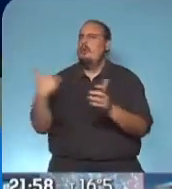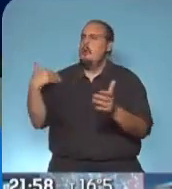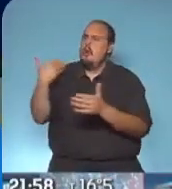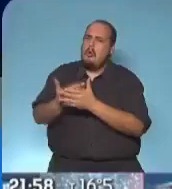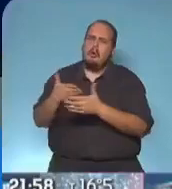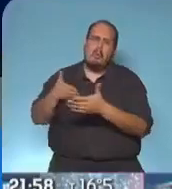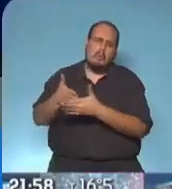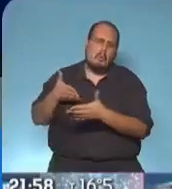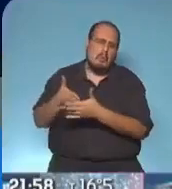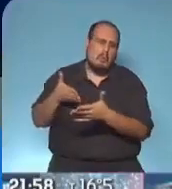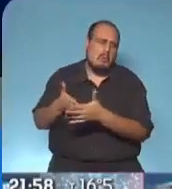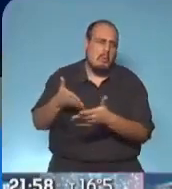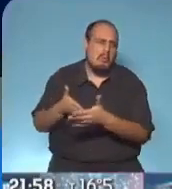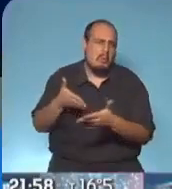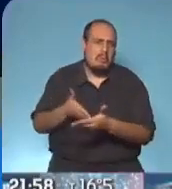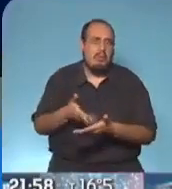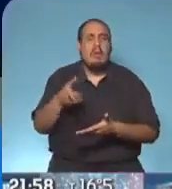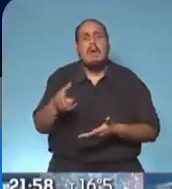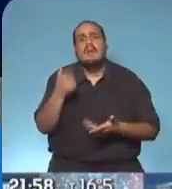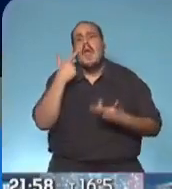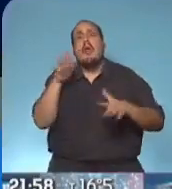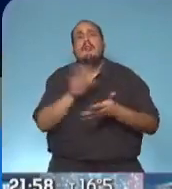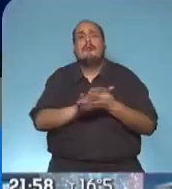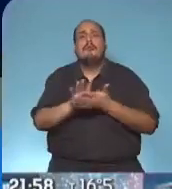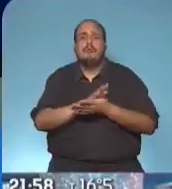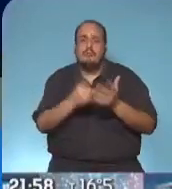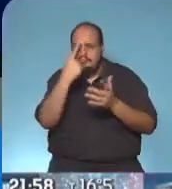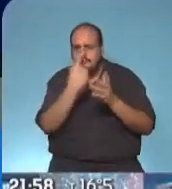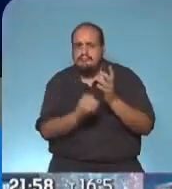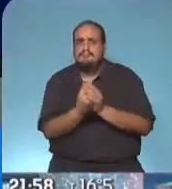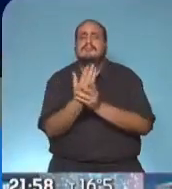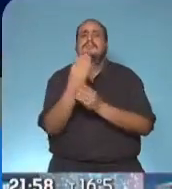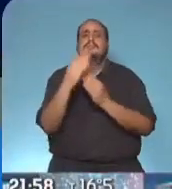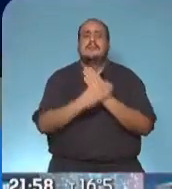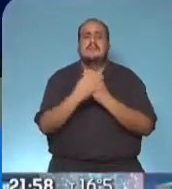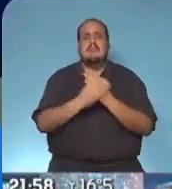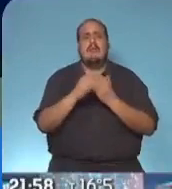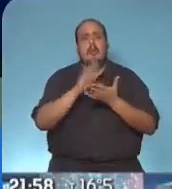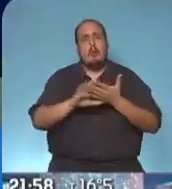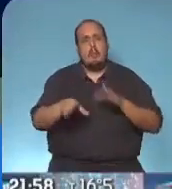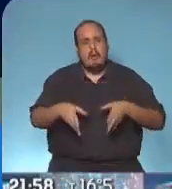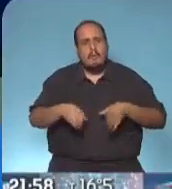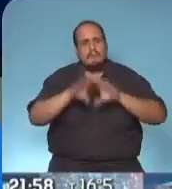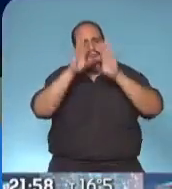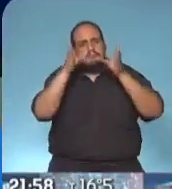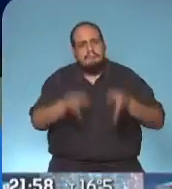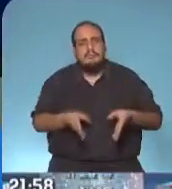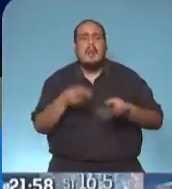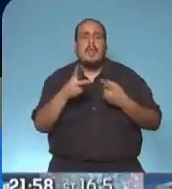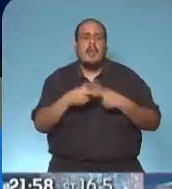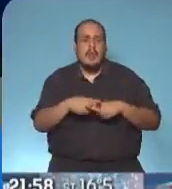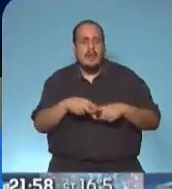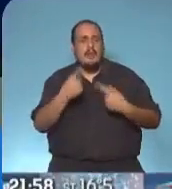empezamos tratando con un ministerio nuevo, intentando claramente construir muchos dispositivos, pero todavía en un proceso